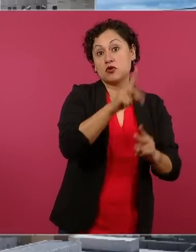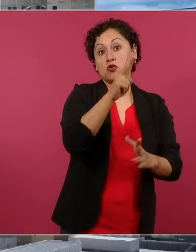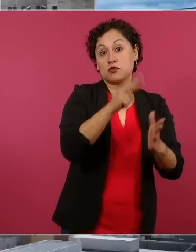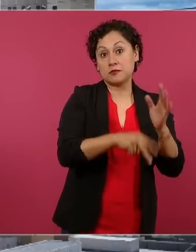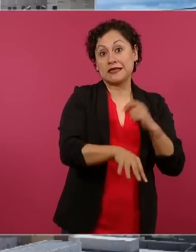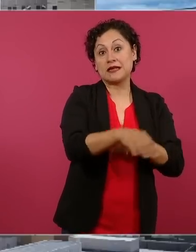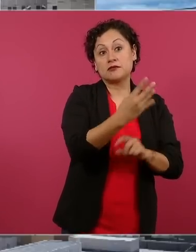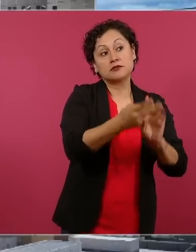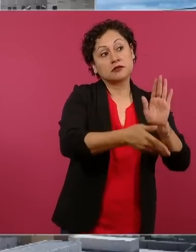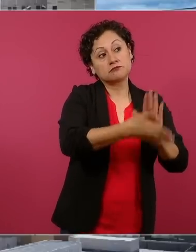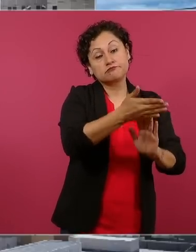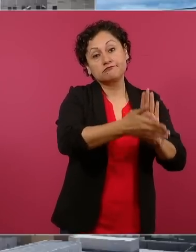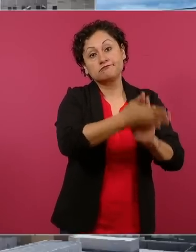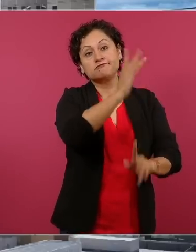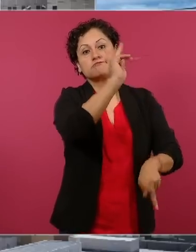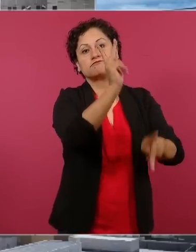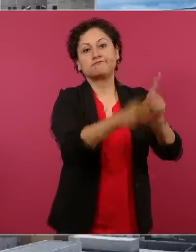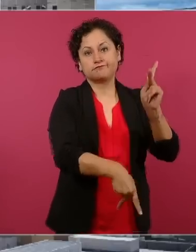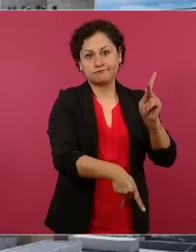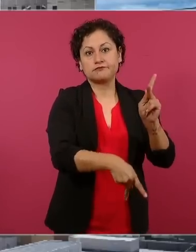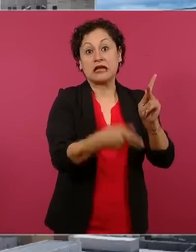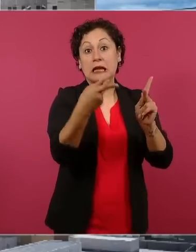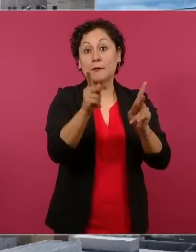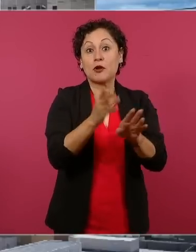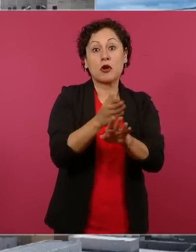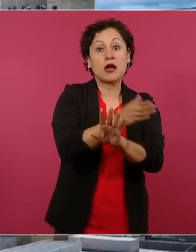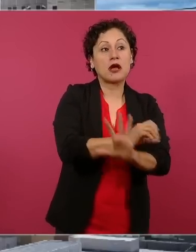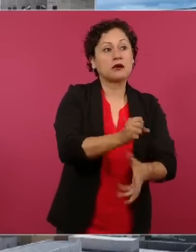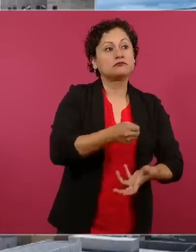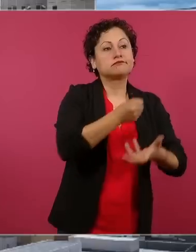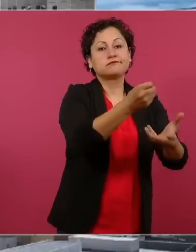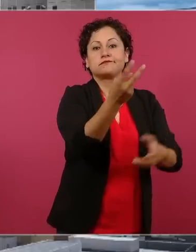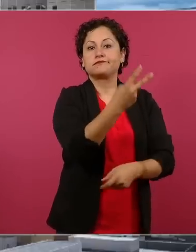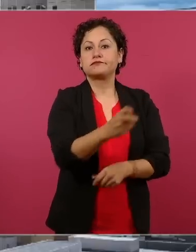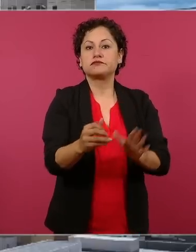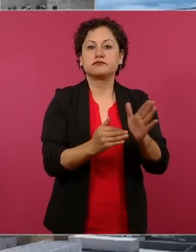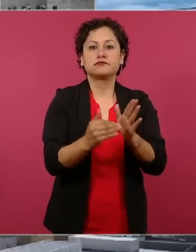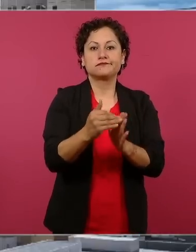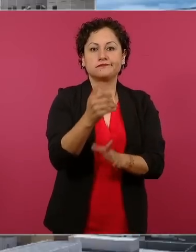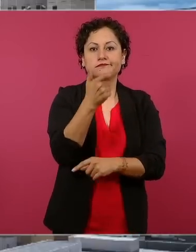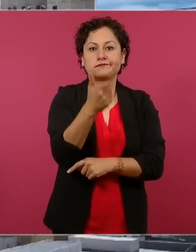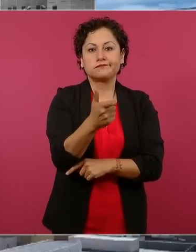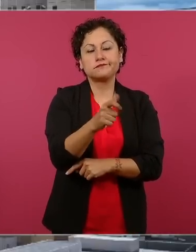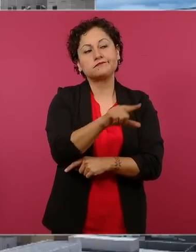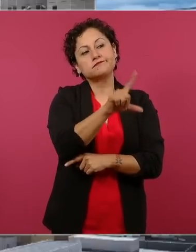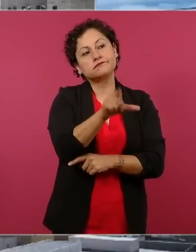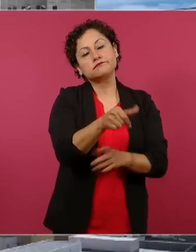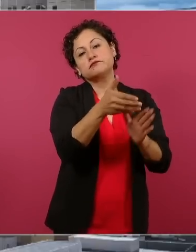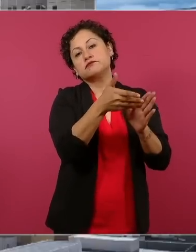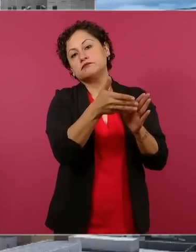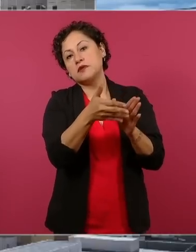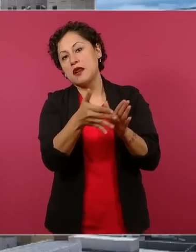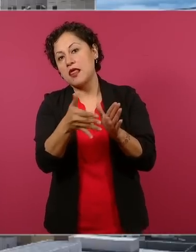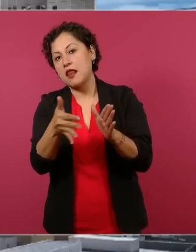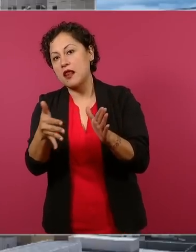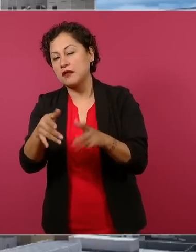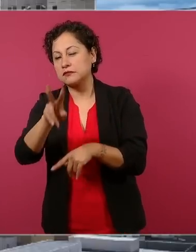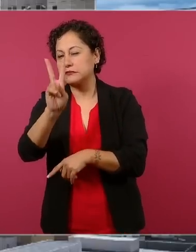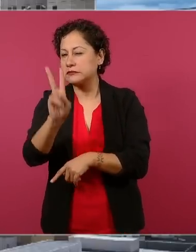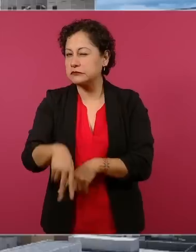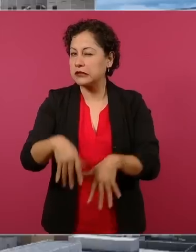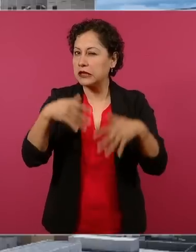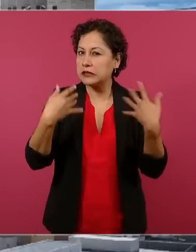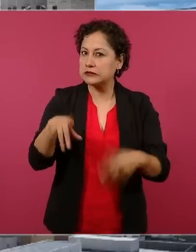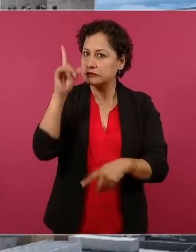quedó inconclusa a pesar de que se habían invertido 200 millones de pesos. Después de mucho trabajo